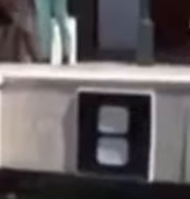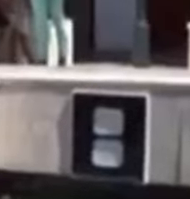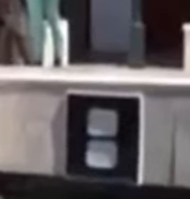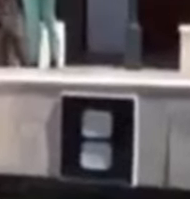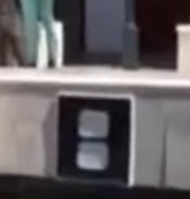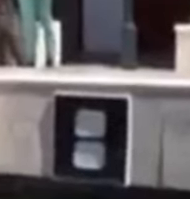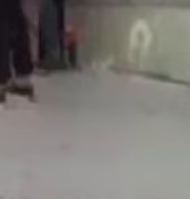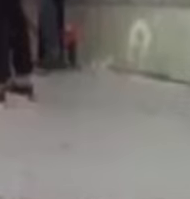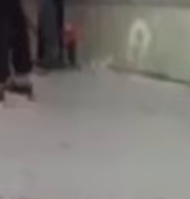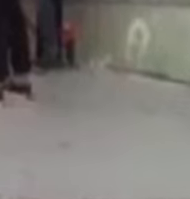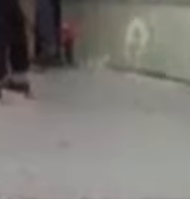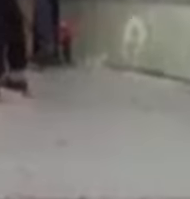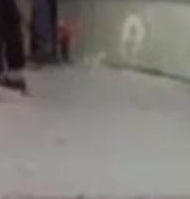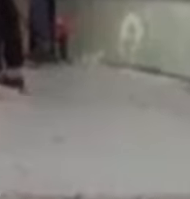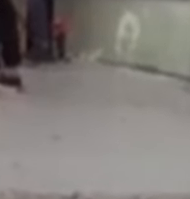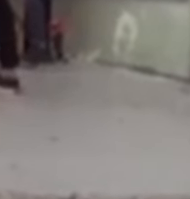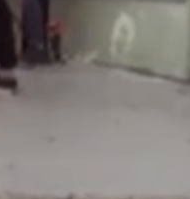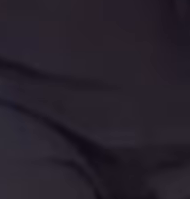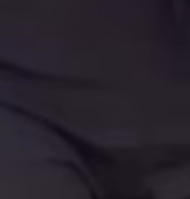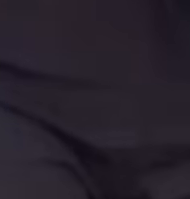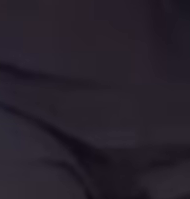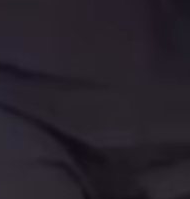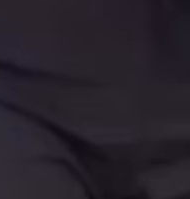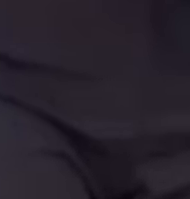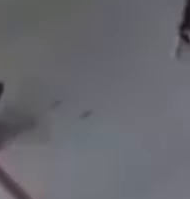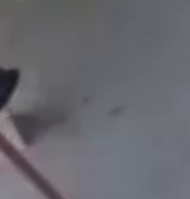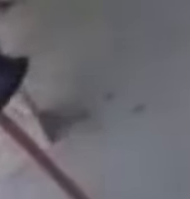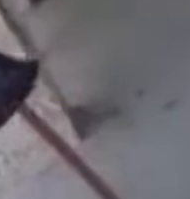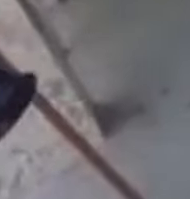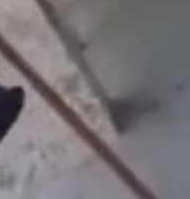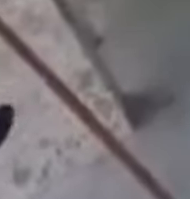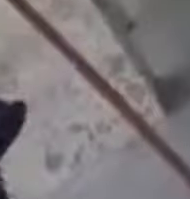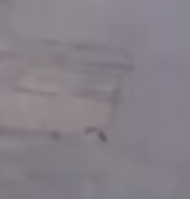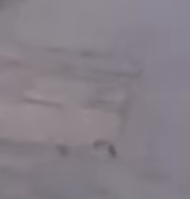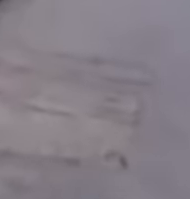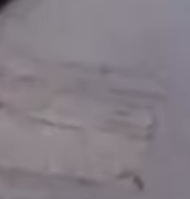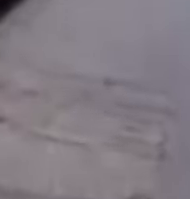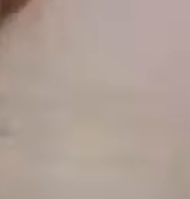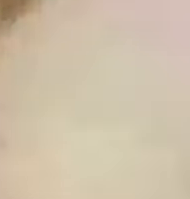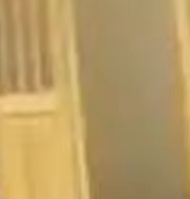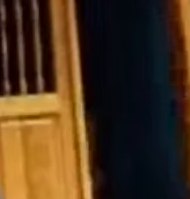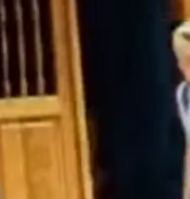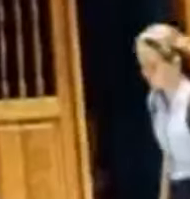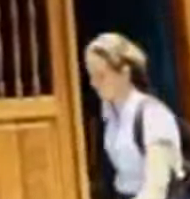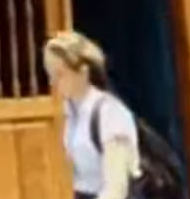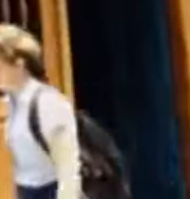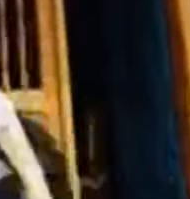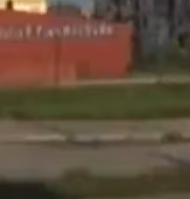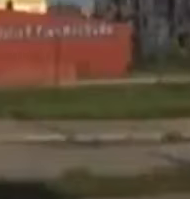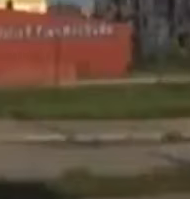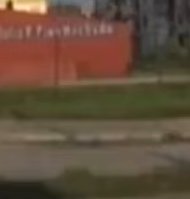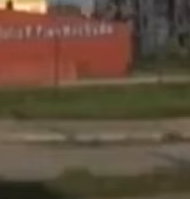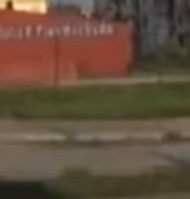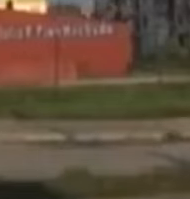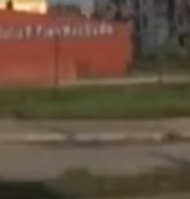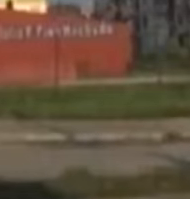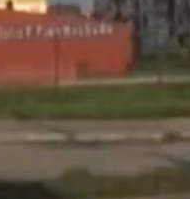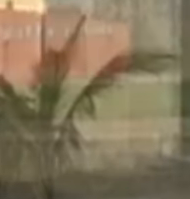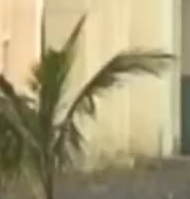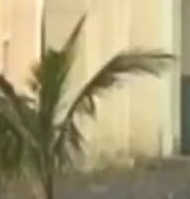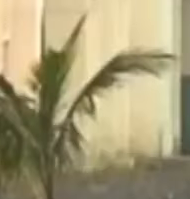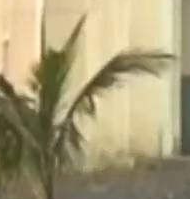Esta es la tierra que me ampara Esta es la tierra que me